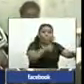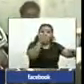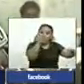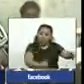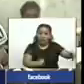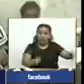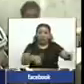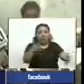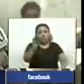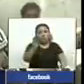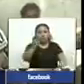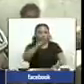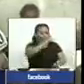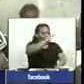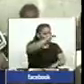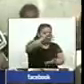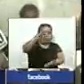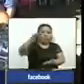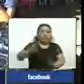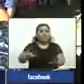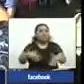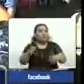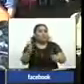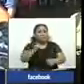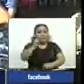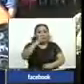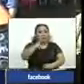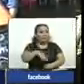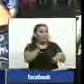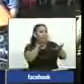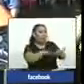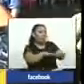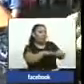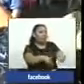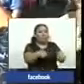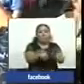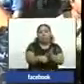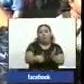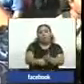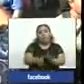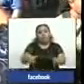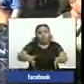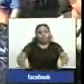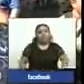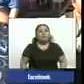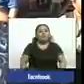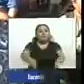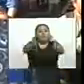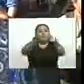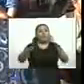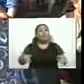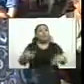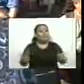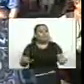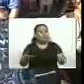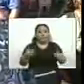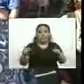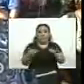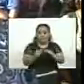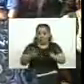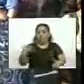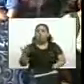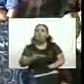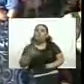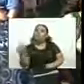recibir dos toneladas y media de desechos. Agradecida con el señor alcalde de tomarlo en cuenta en esta cuadra, porque también necesitamos tener este